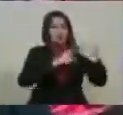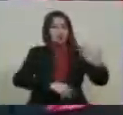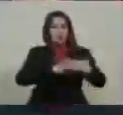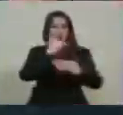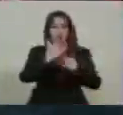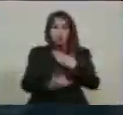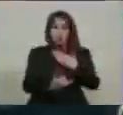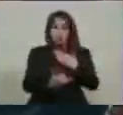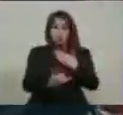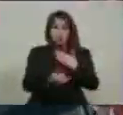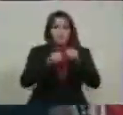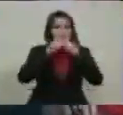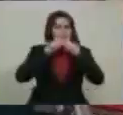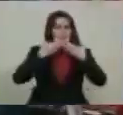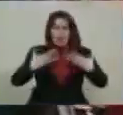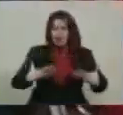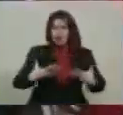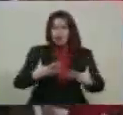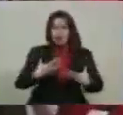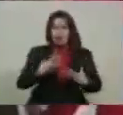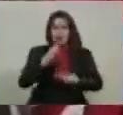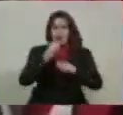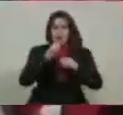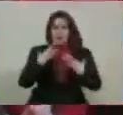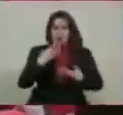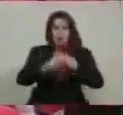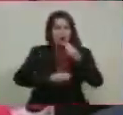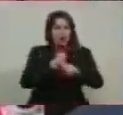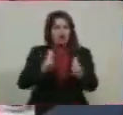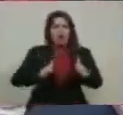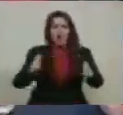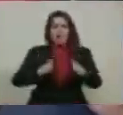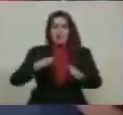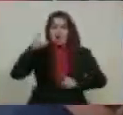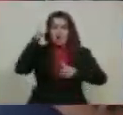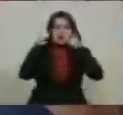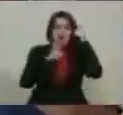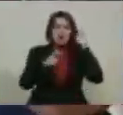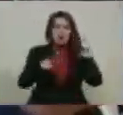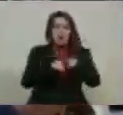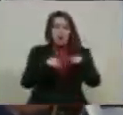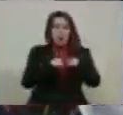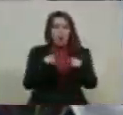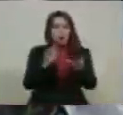Tiene que ser algo bello, bien hecho, ¿vale? La vida de Chávez es una escuela.